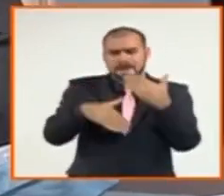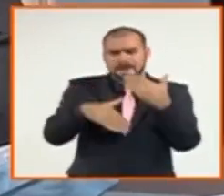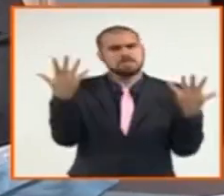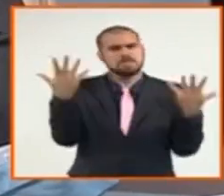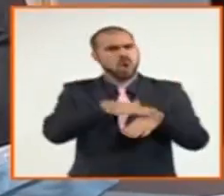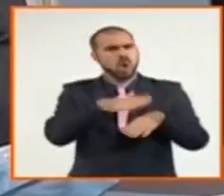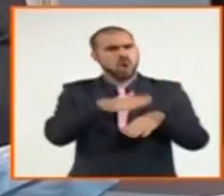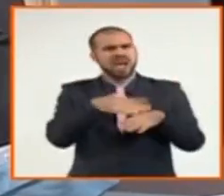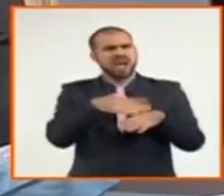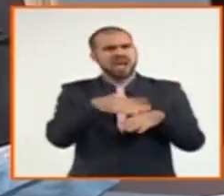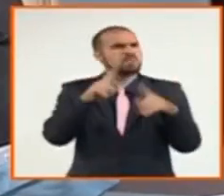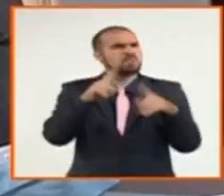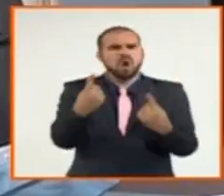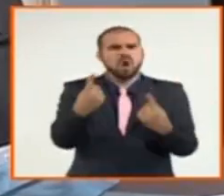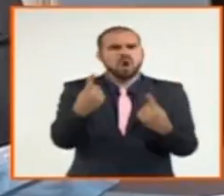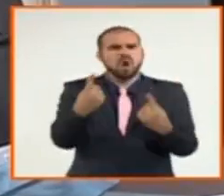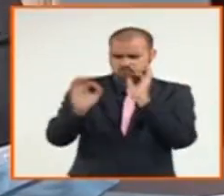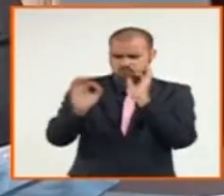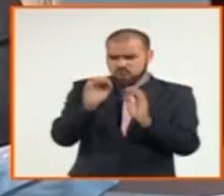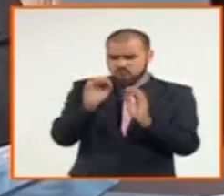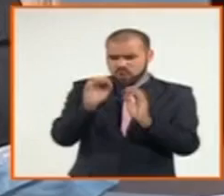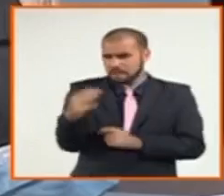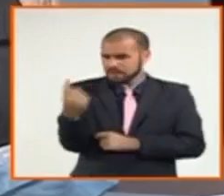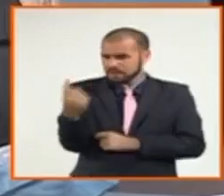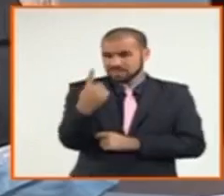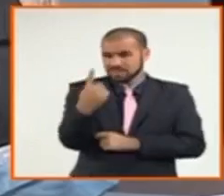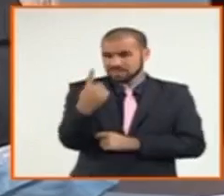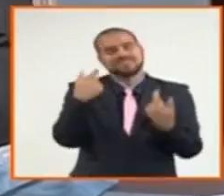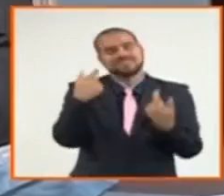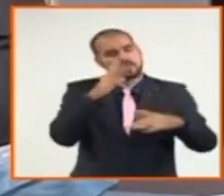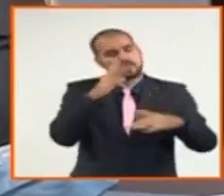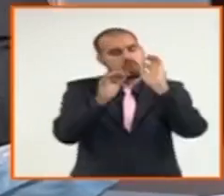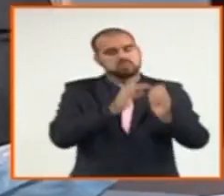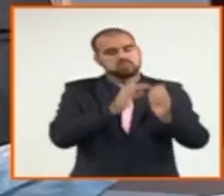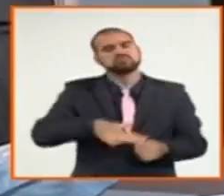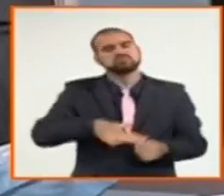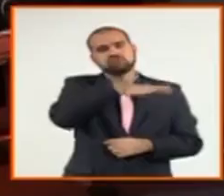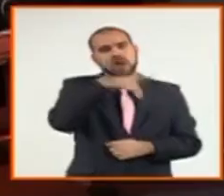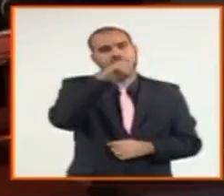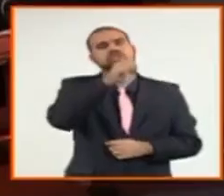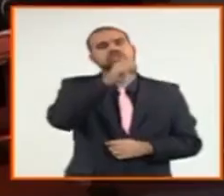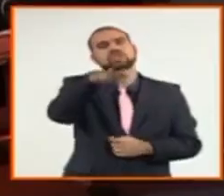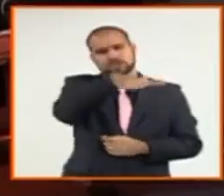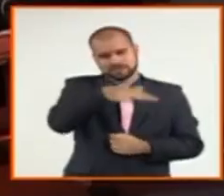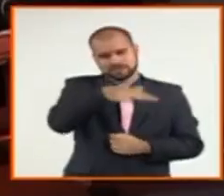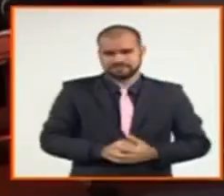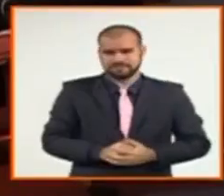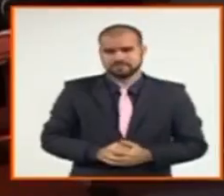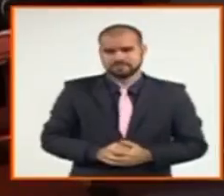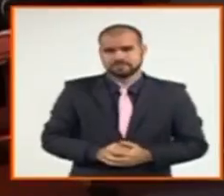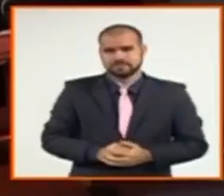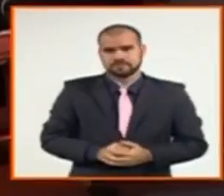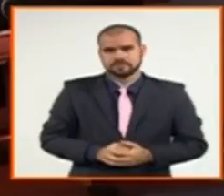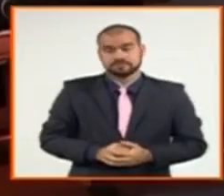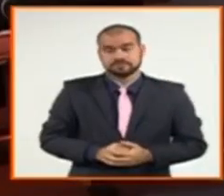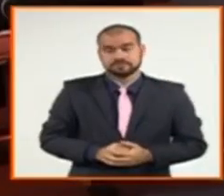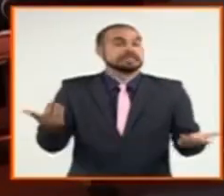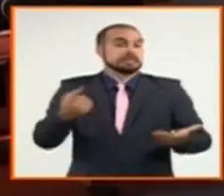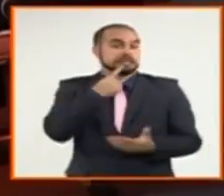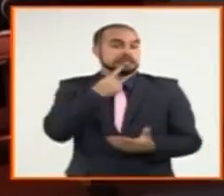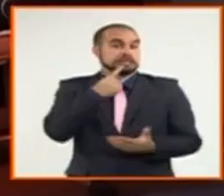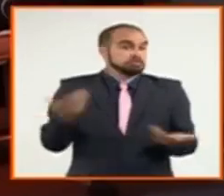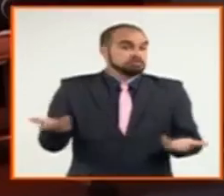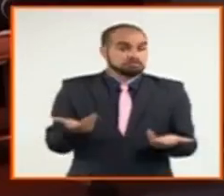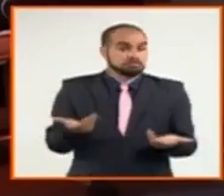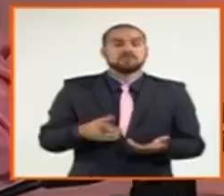niños, es también un problema de proteger a la sociedad de manera general. Bueno, gracias, ¿qué voy a decir más? Yo digo la misma palabra que